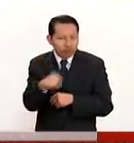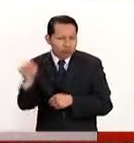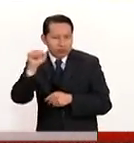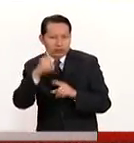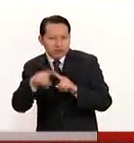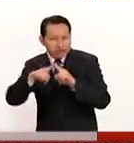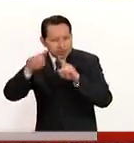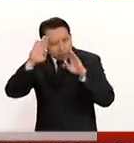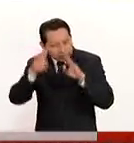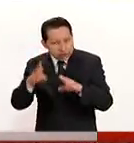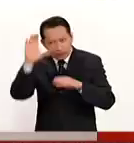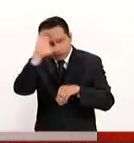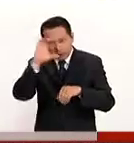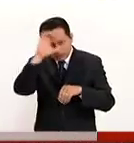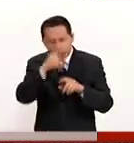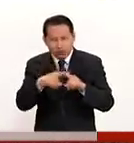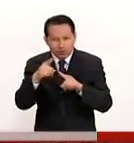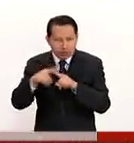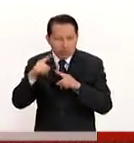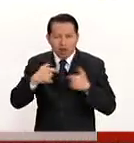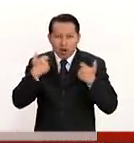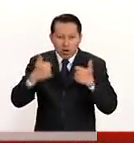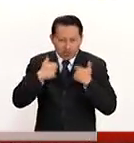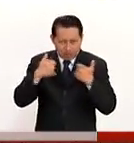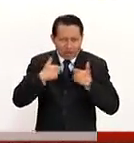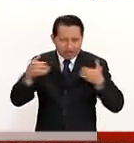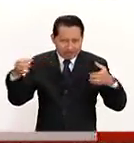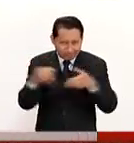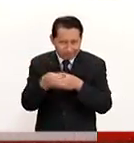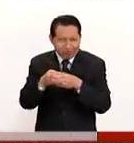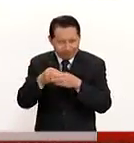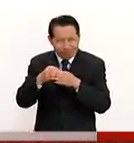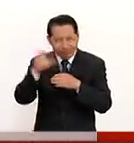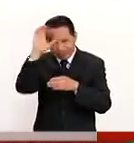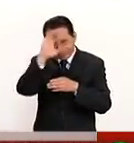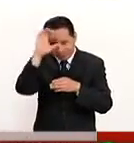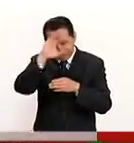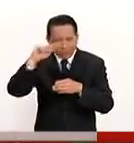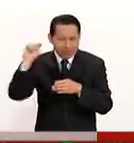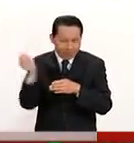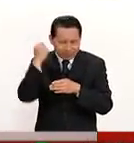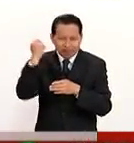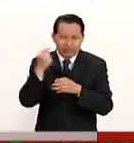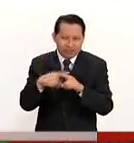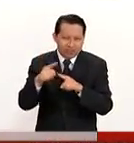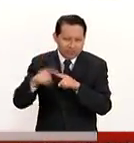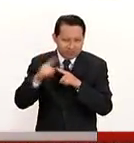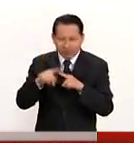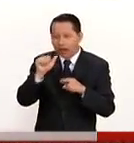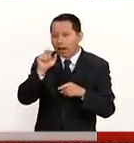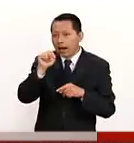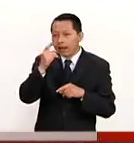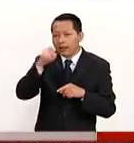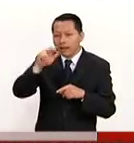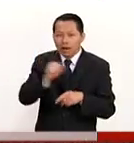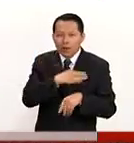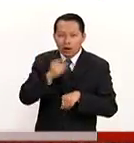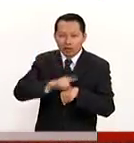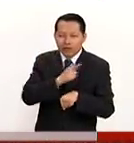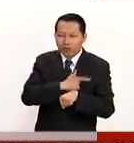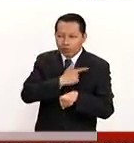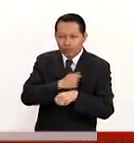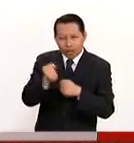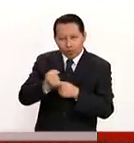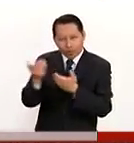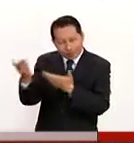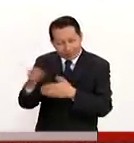las Vocaciones Científicas y Jóvenes del Clúster Científico y Tecnológico Biomímica. Andrea, qué gusto saludarte, muy buenos días, antes